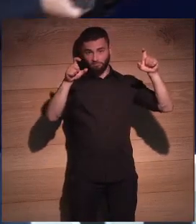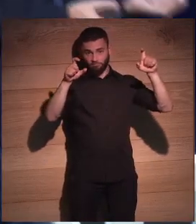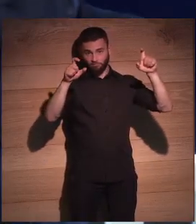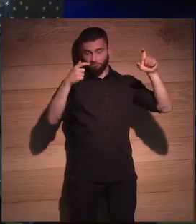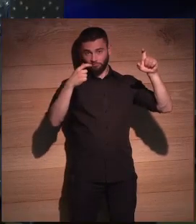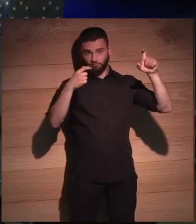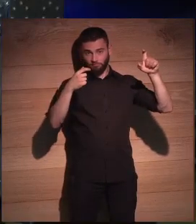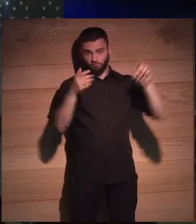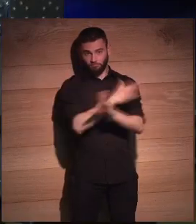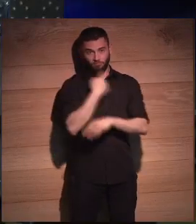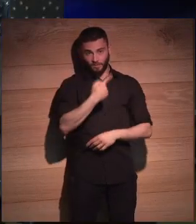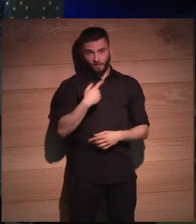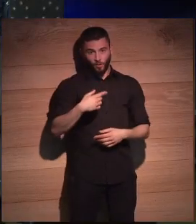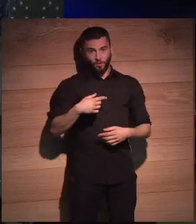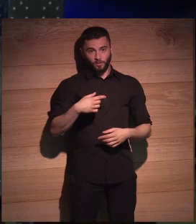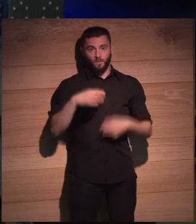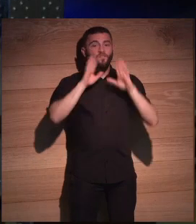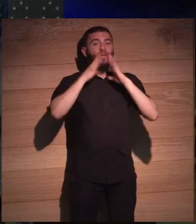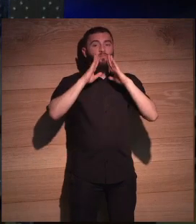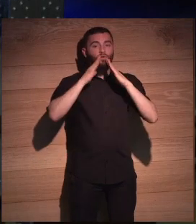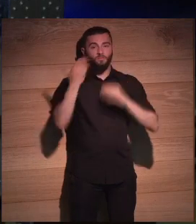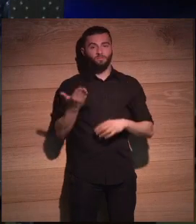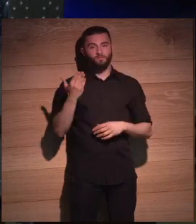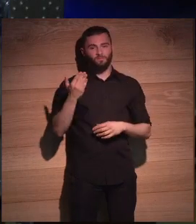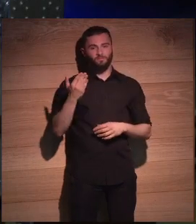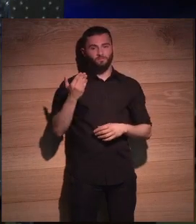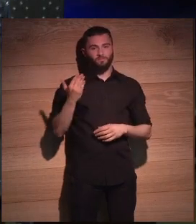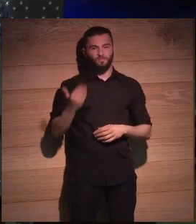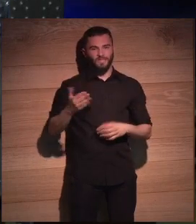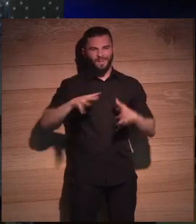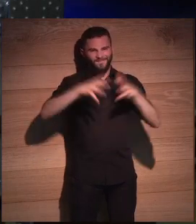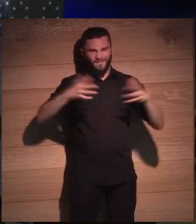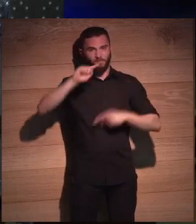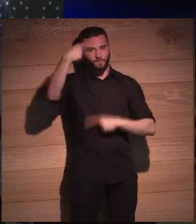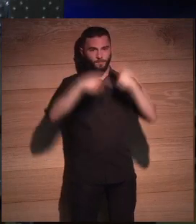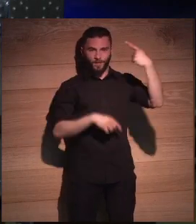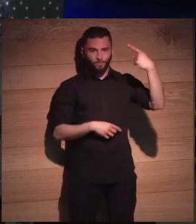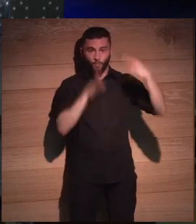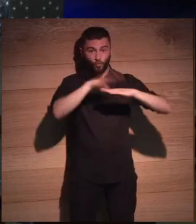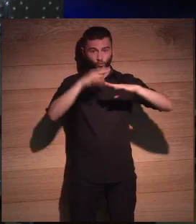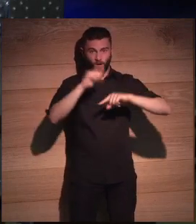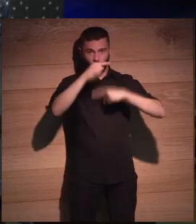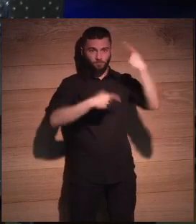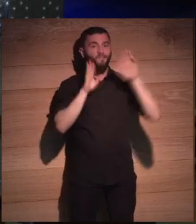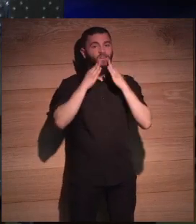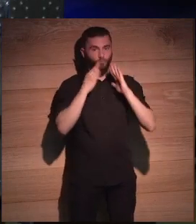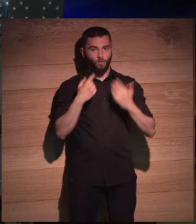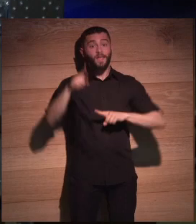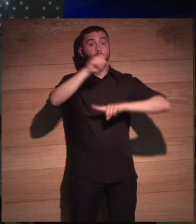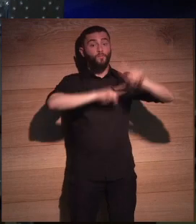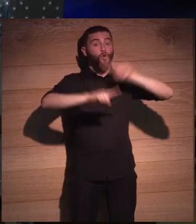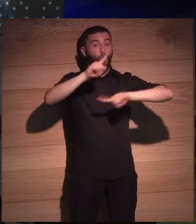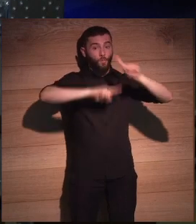decíamos antes, la más grande, Facebook, por número de usuarios, que tienen serios problemas para